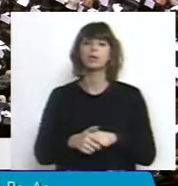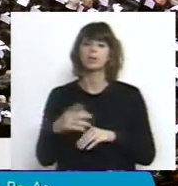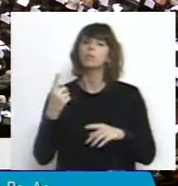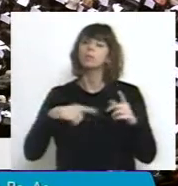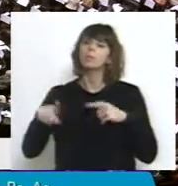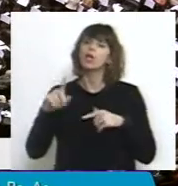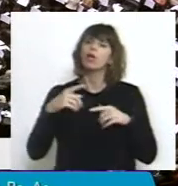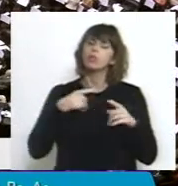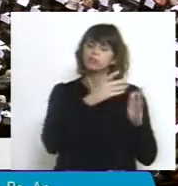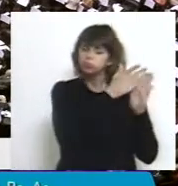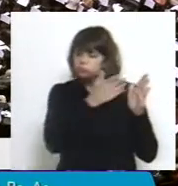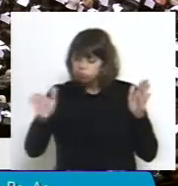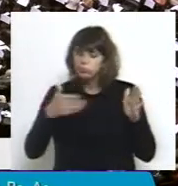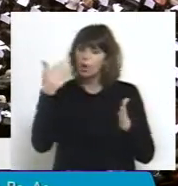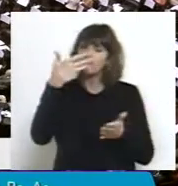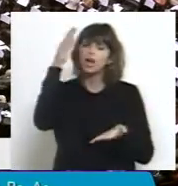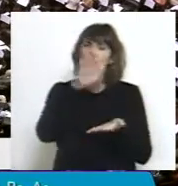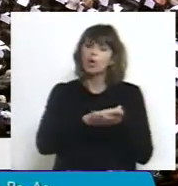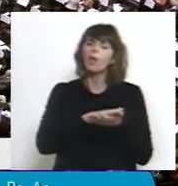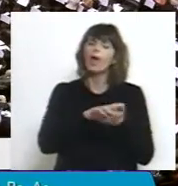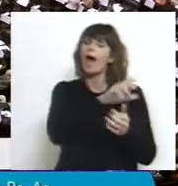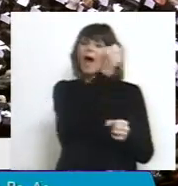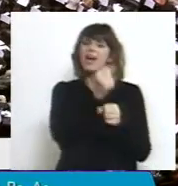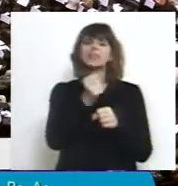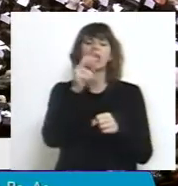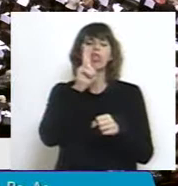hasta el 2012, y en ese contexto